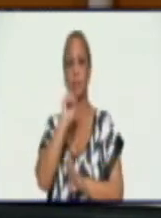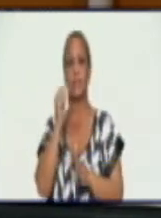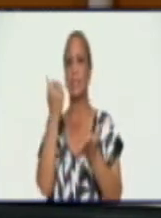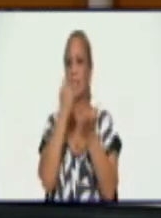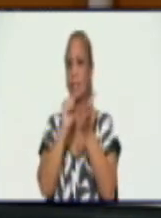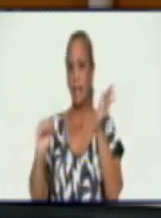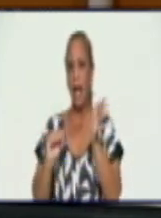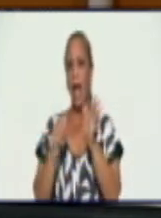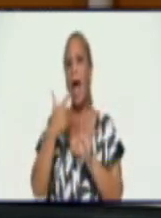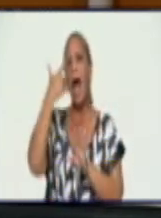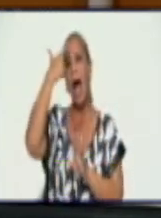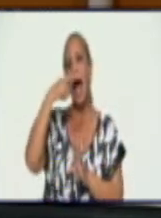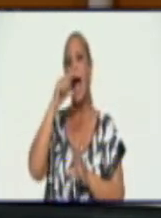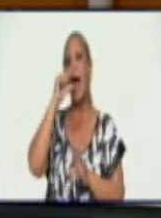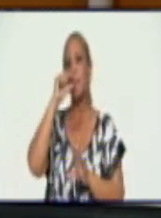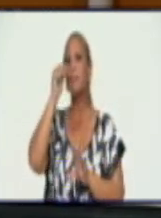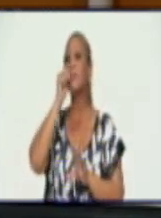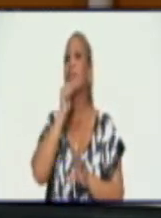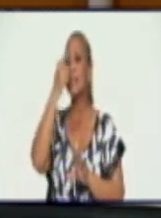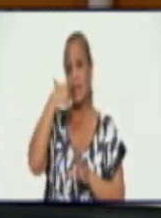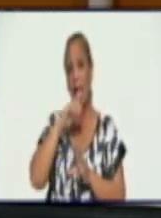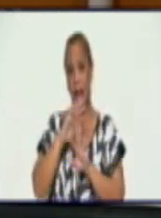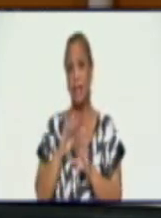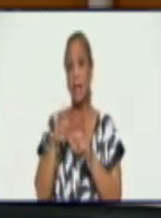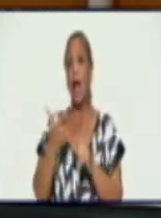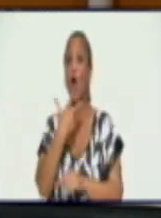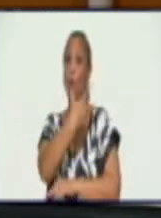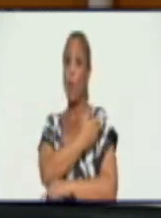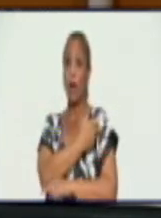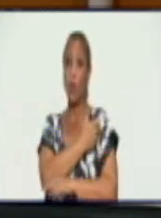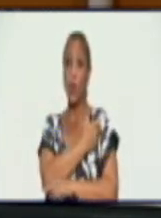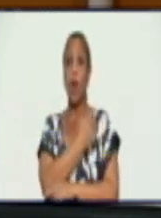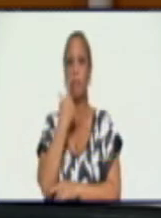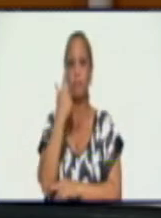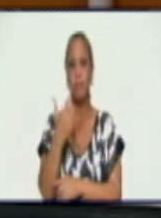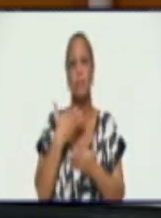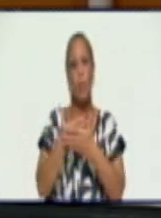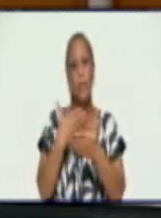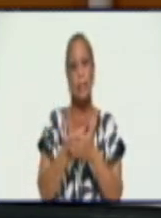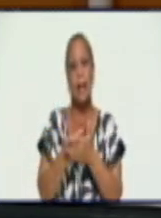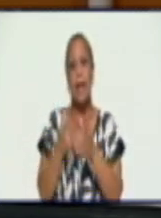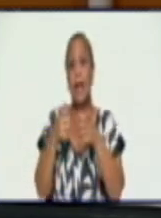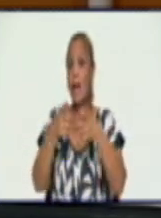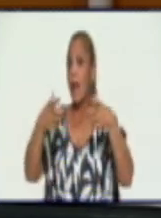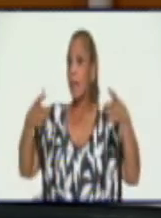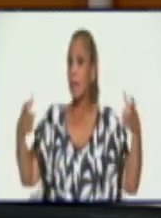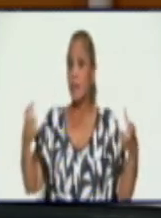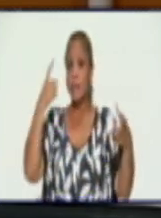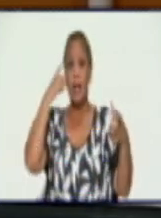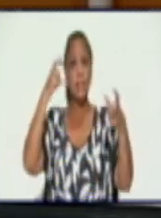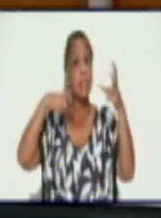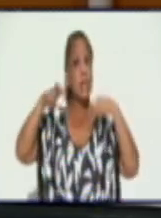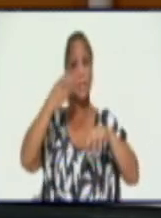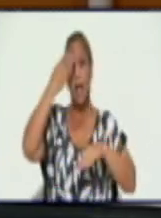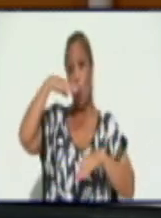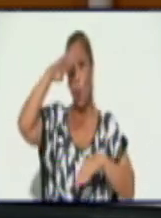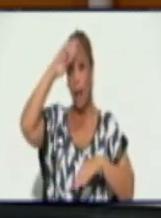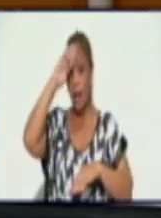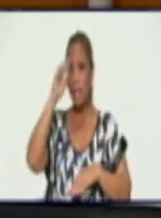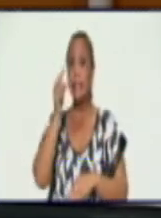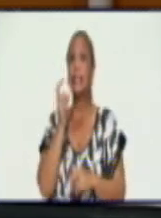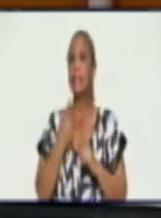abdalá como vacuna lo que demuestra la grandeza la ciencia cubana y los sueños de fidel hecho